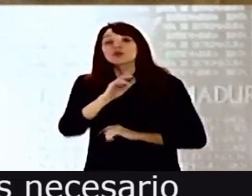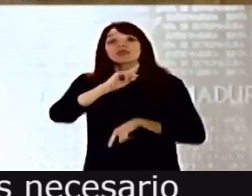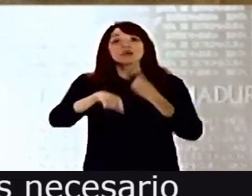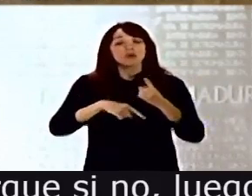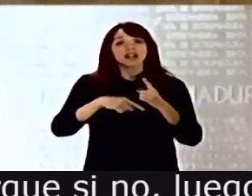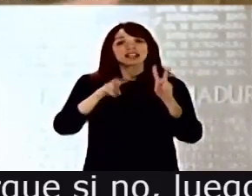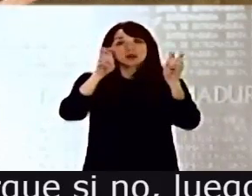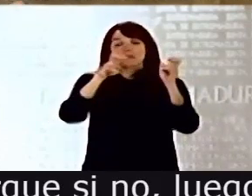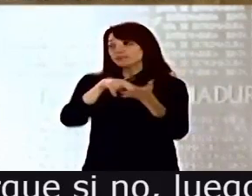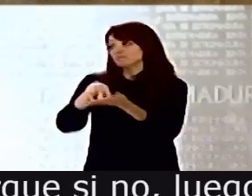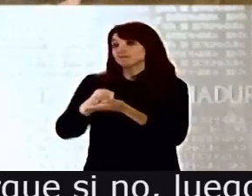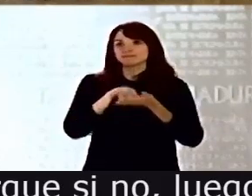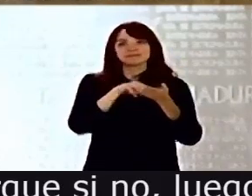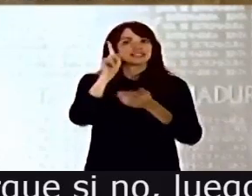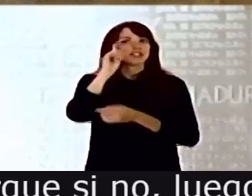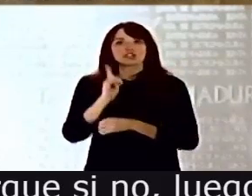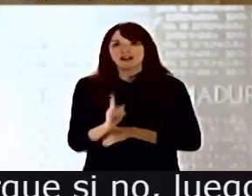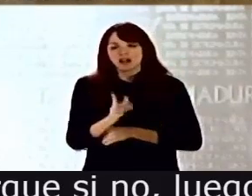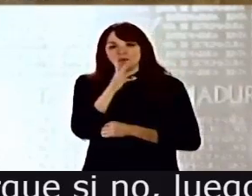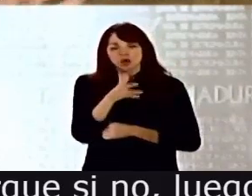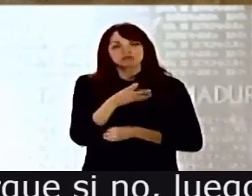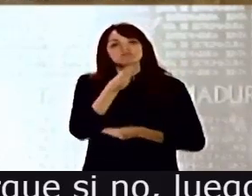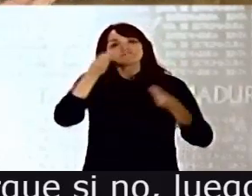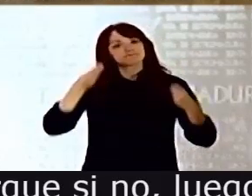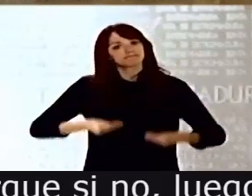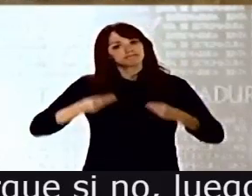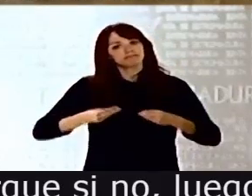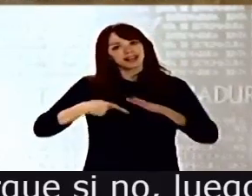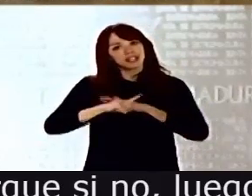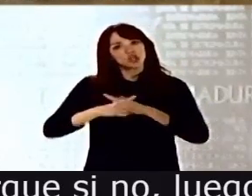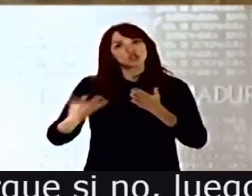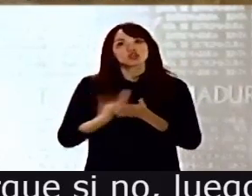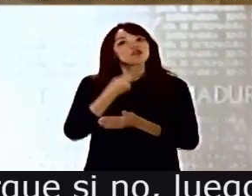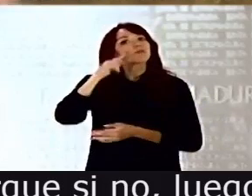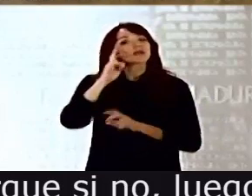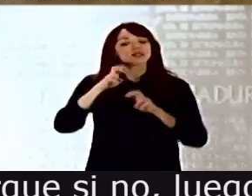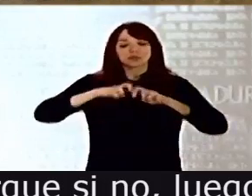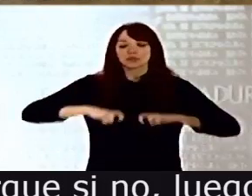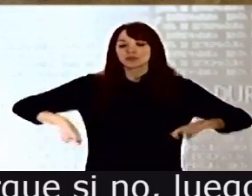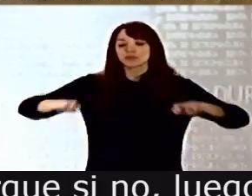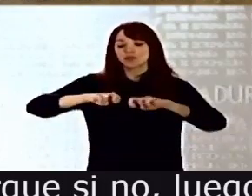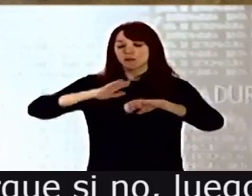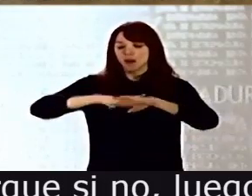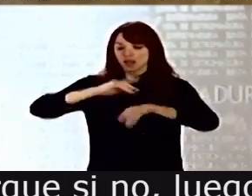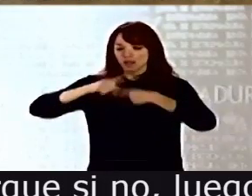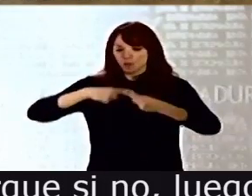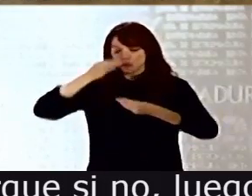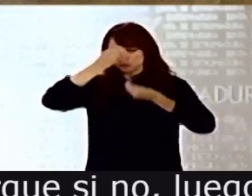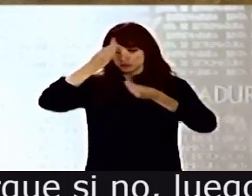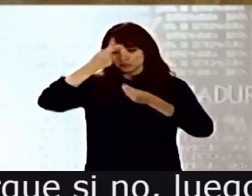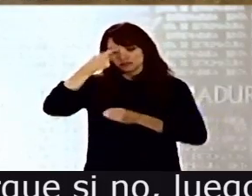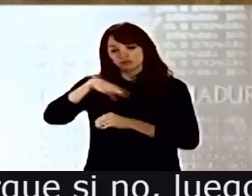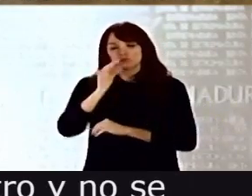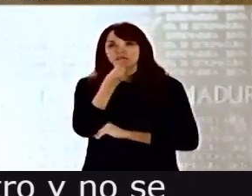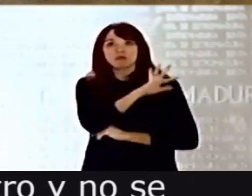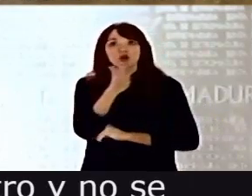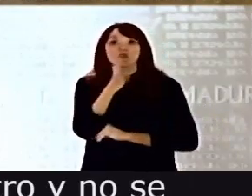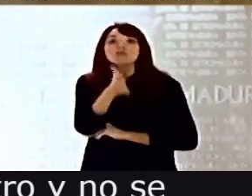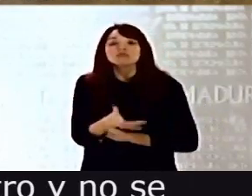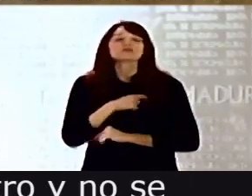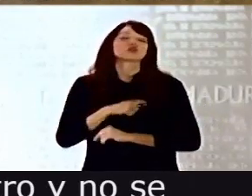sitio y por otro, pero no se sientan todos los gestores para poner en común las políticas y que de ahí salgan las mejores decisiones. Y eso es lo que se hace